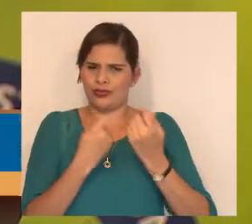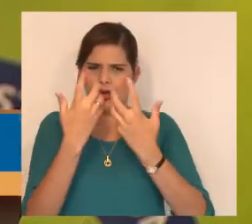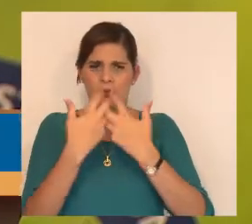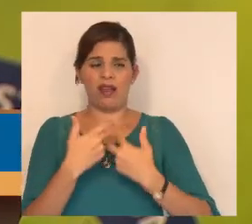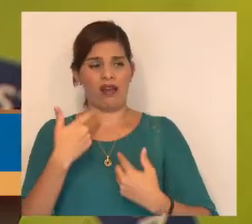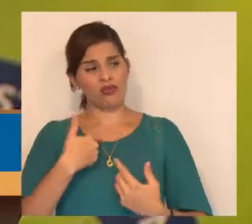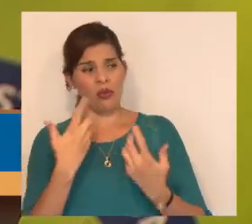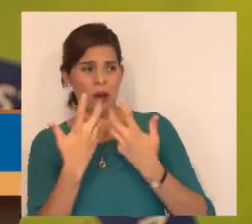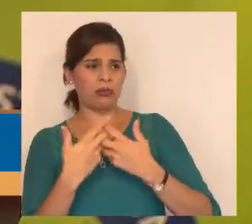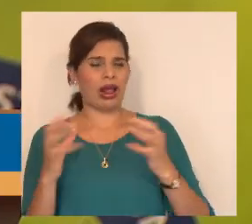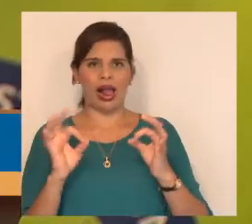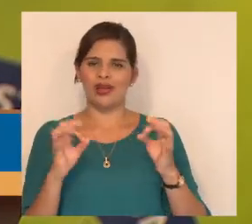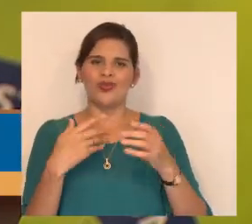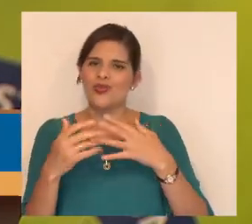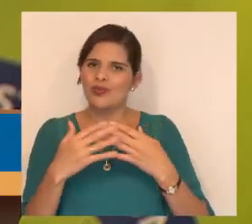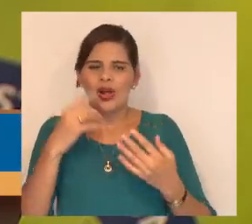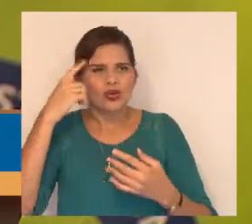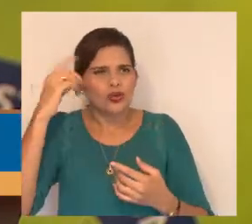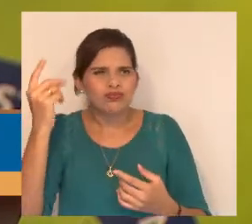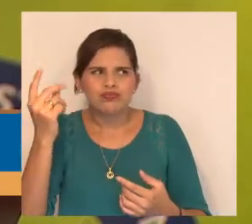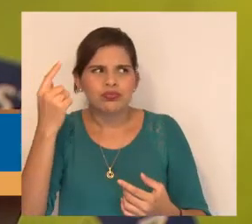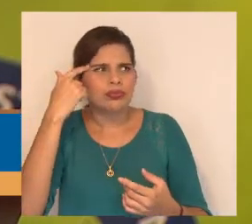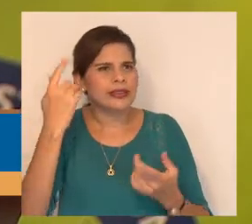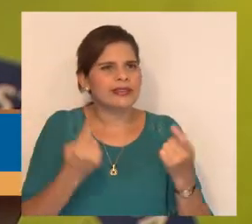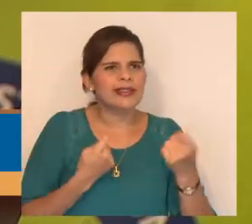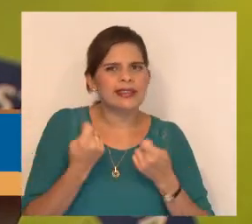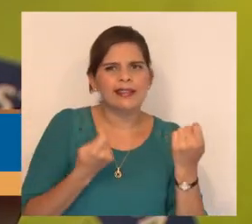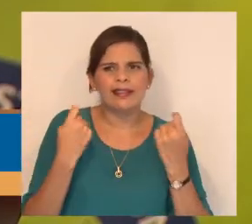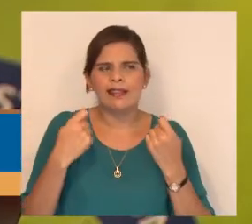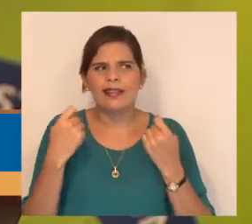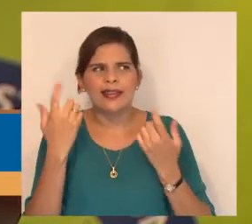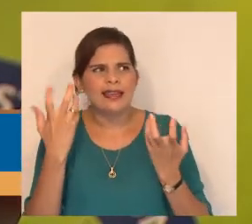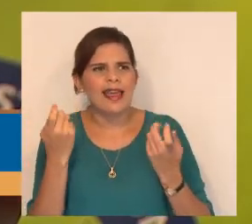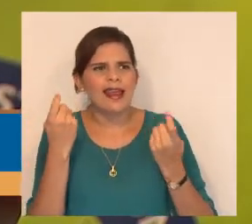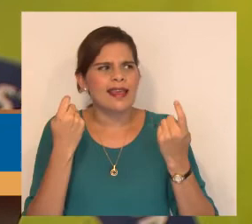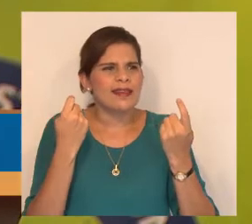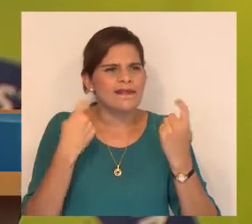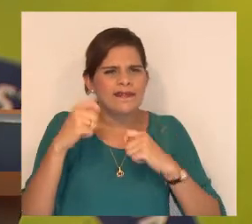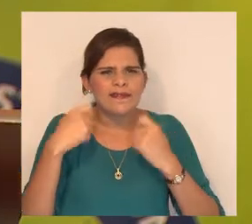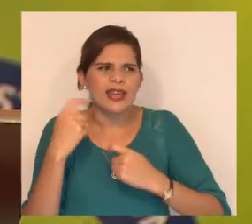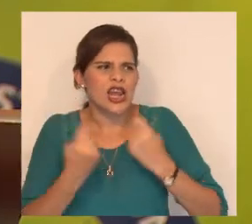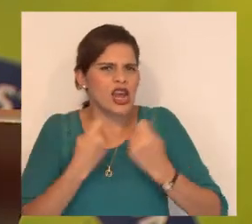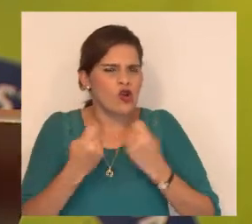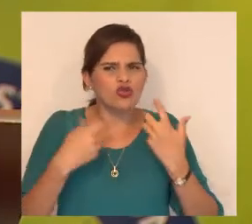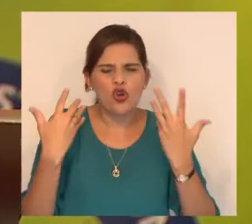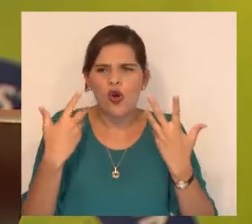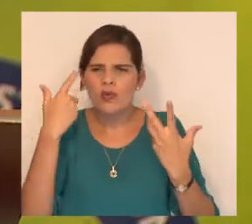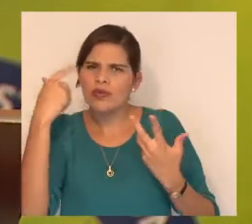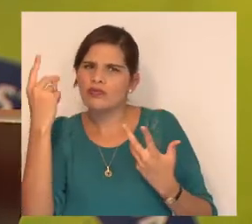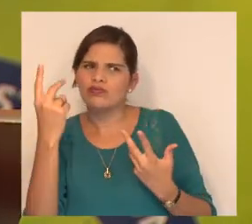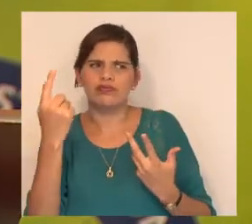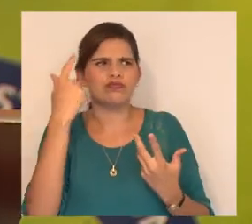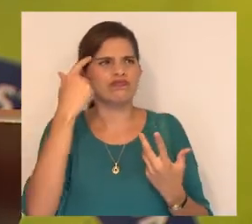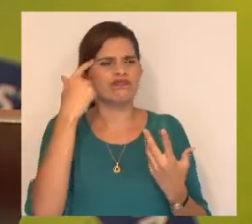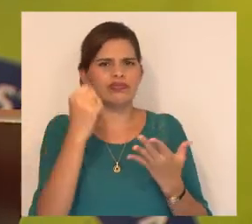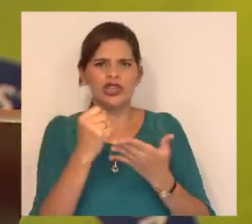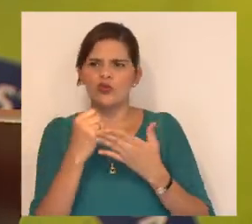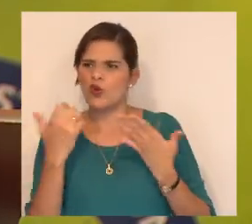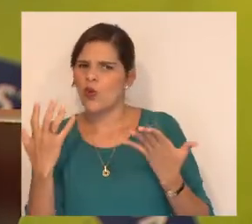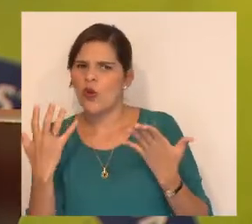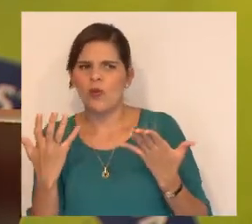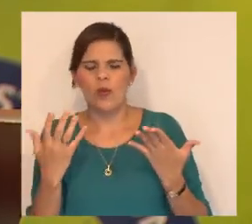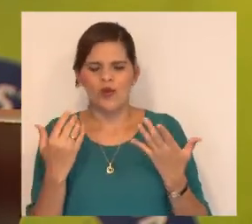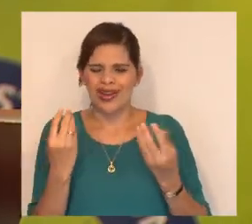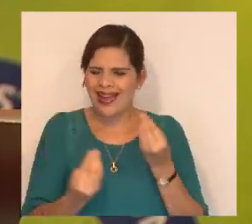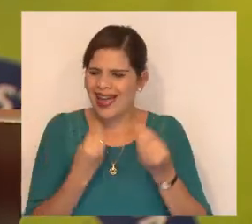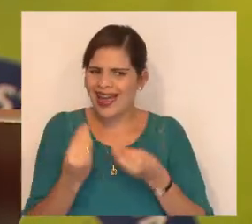innovación, creatividad y generar emprendimiento. No importa que no se vuelvan empresarios, pero que se vuelvan personas y profesionales innovadores,